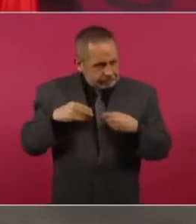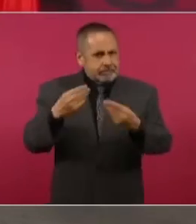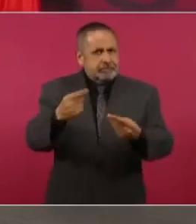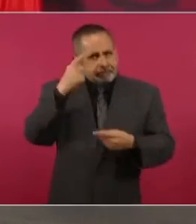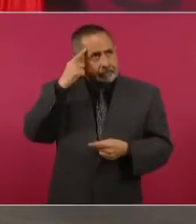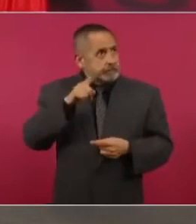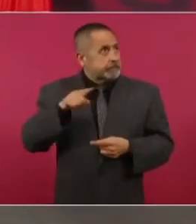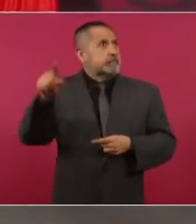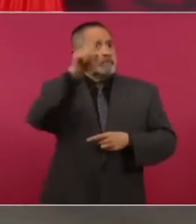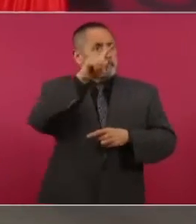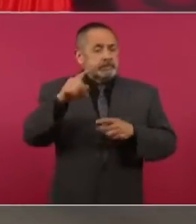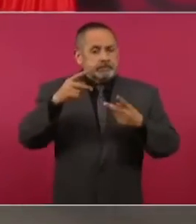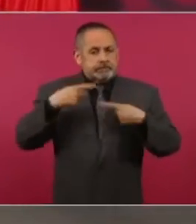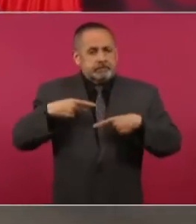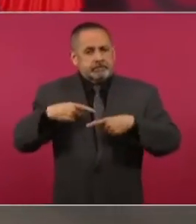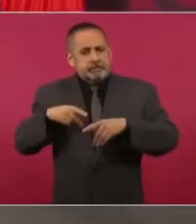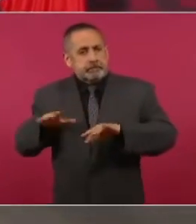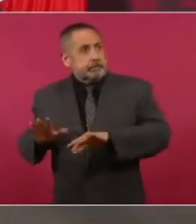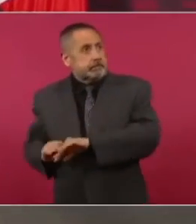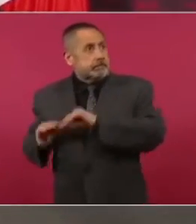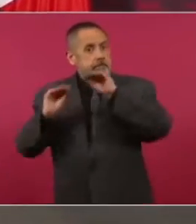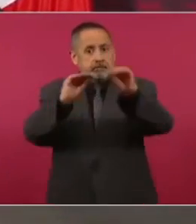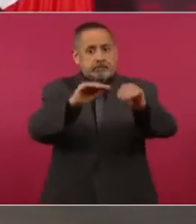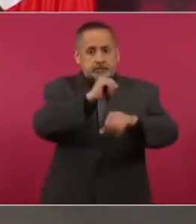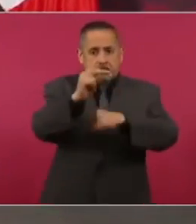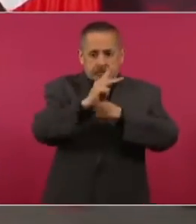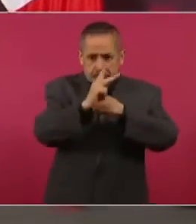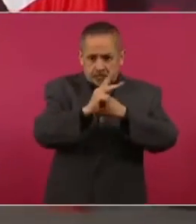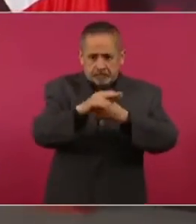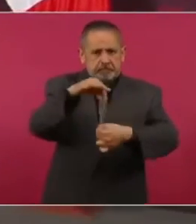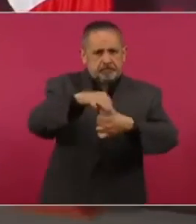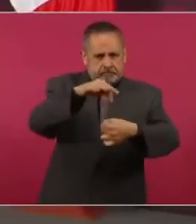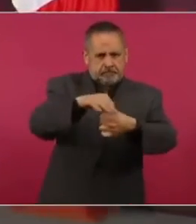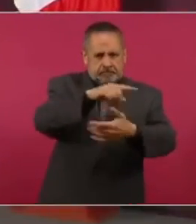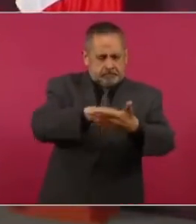facilite la posibilidad de votar a